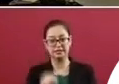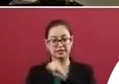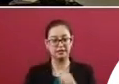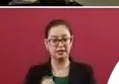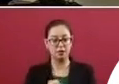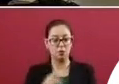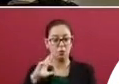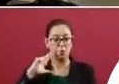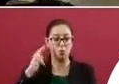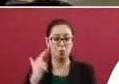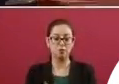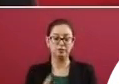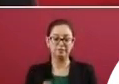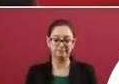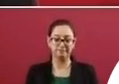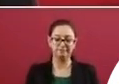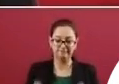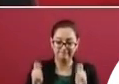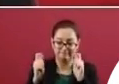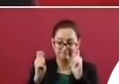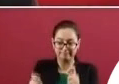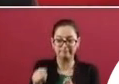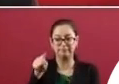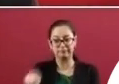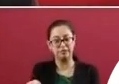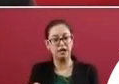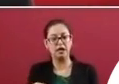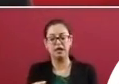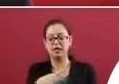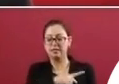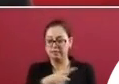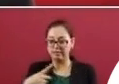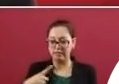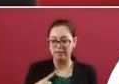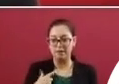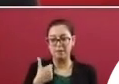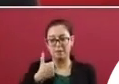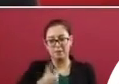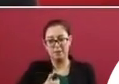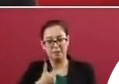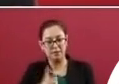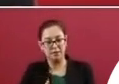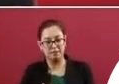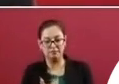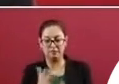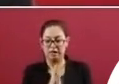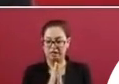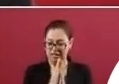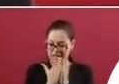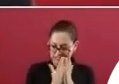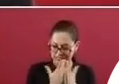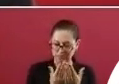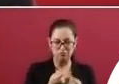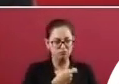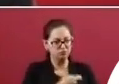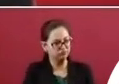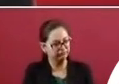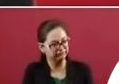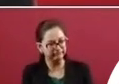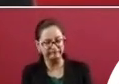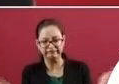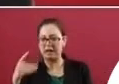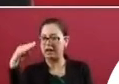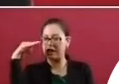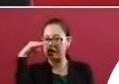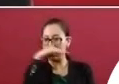esta altura del año, prácticamente los libros ya estaban saliendo hacia los estados. ¿Y es por el compadre incómodo todo